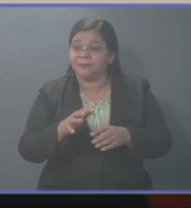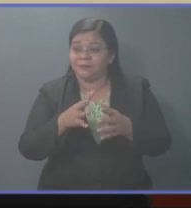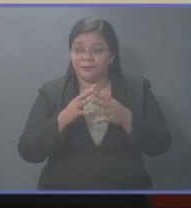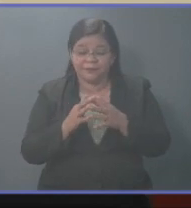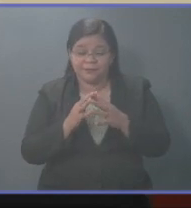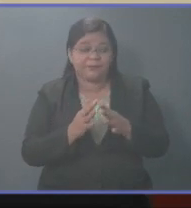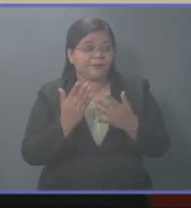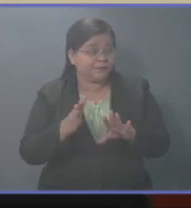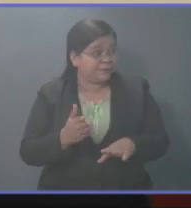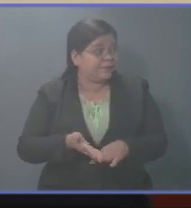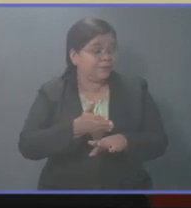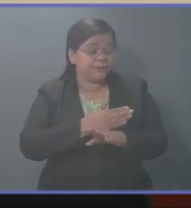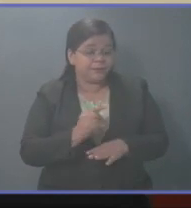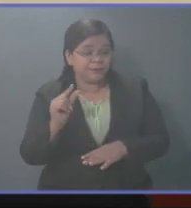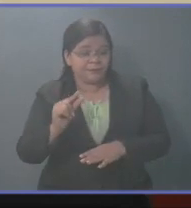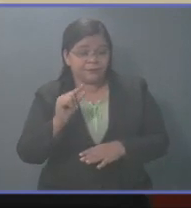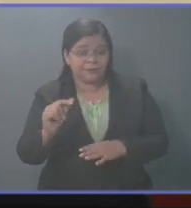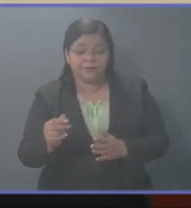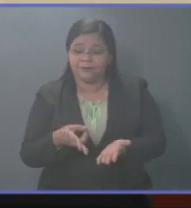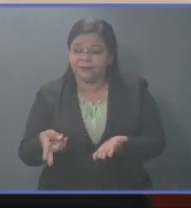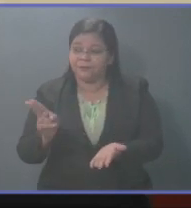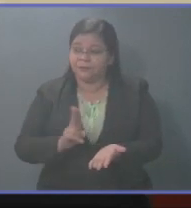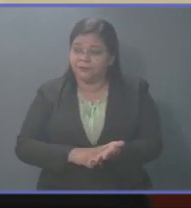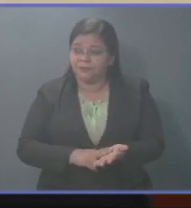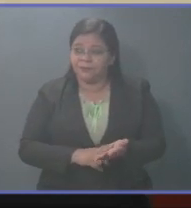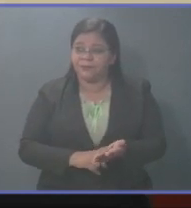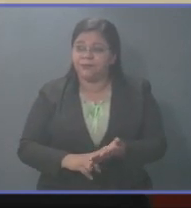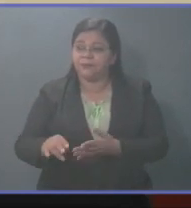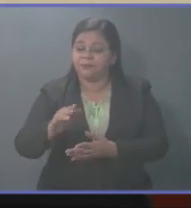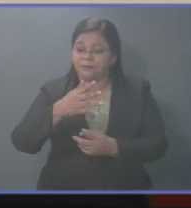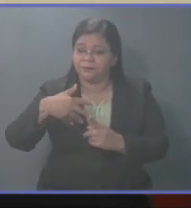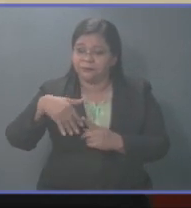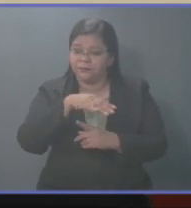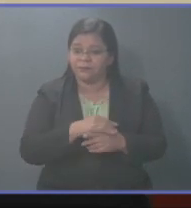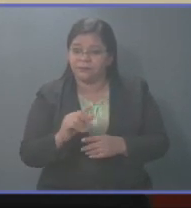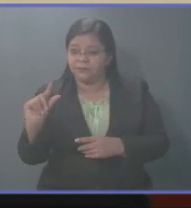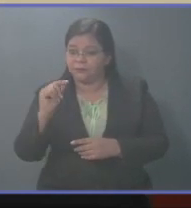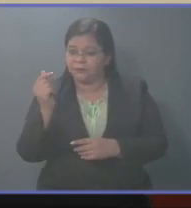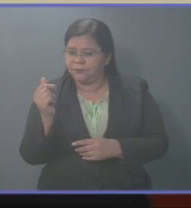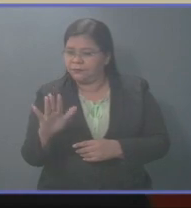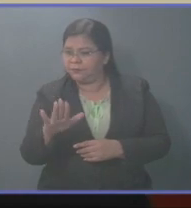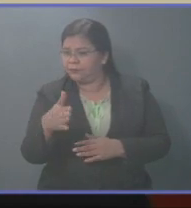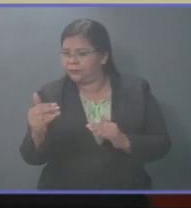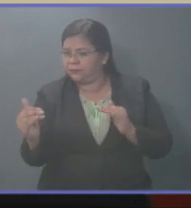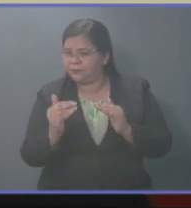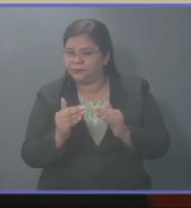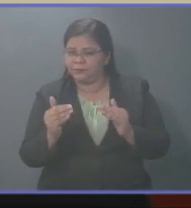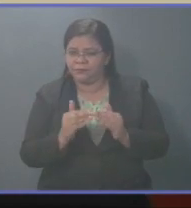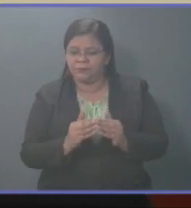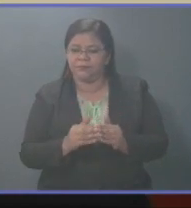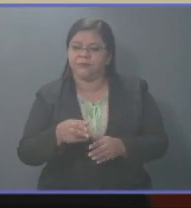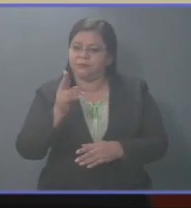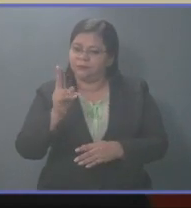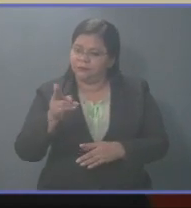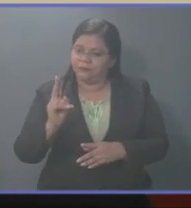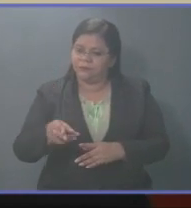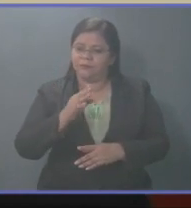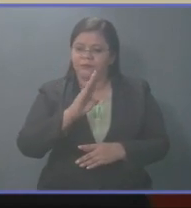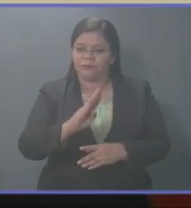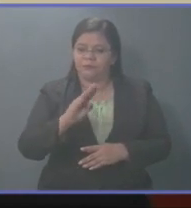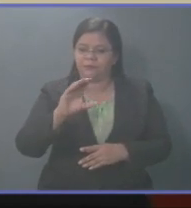que fue autorizado por su suscripción bajo condiciones crediticias similares y con el mismo